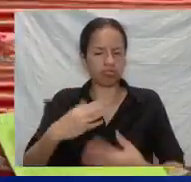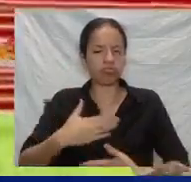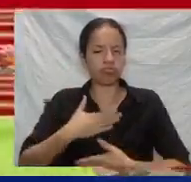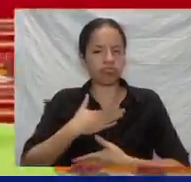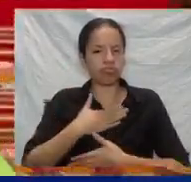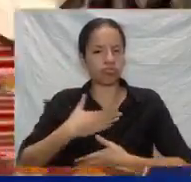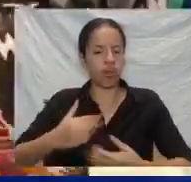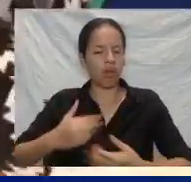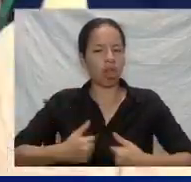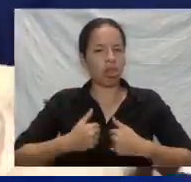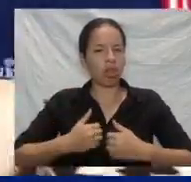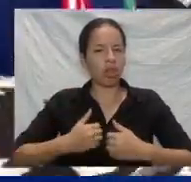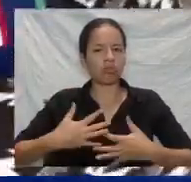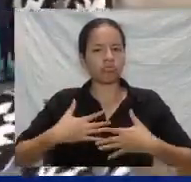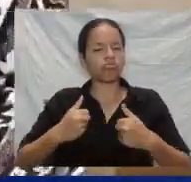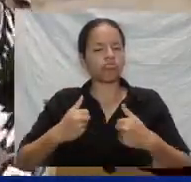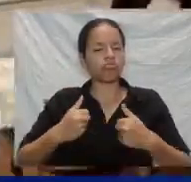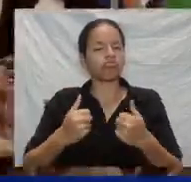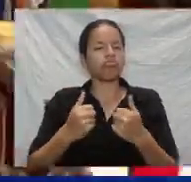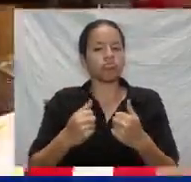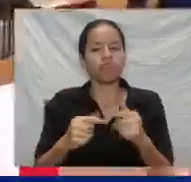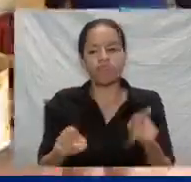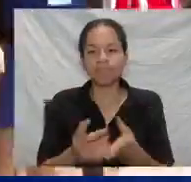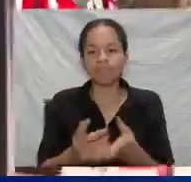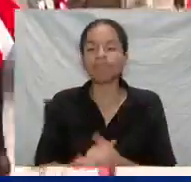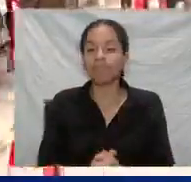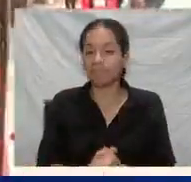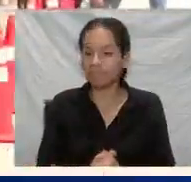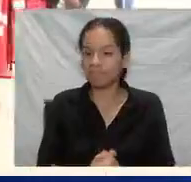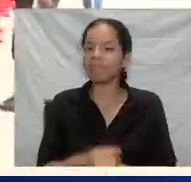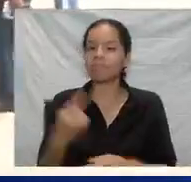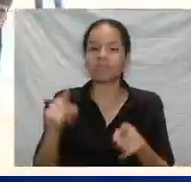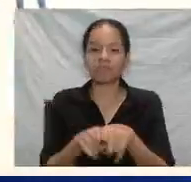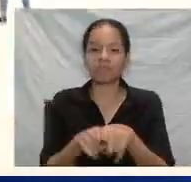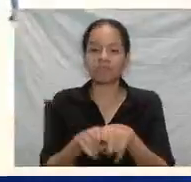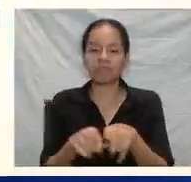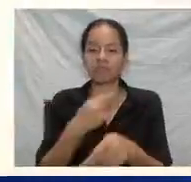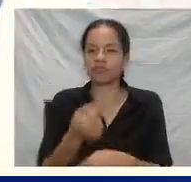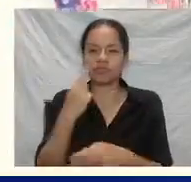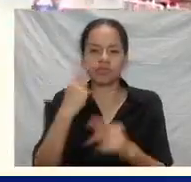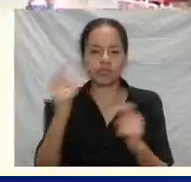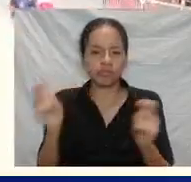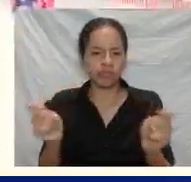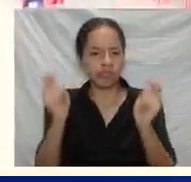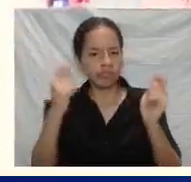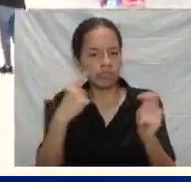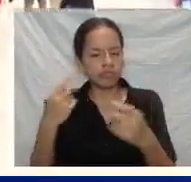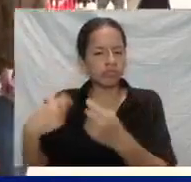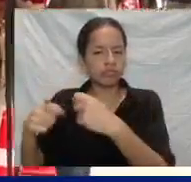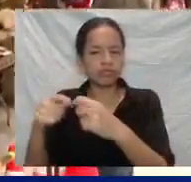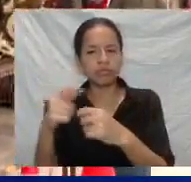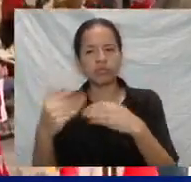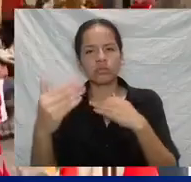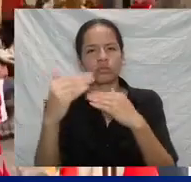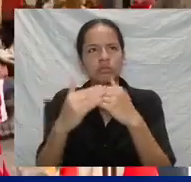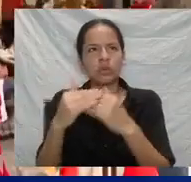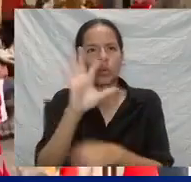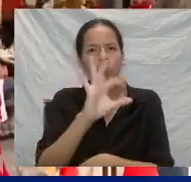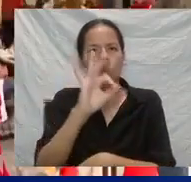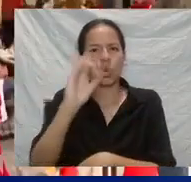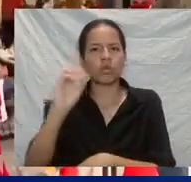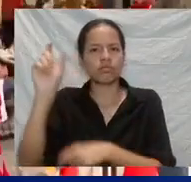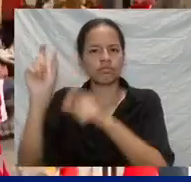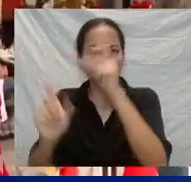señito bueno y efectivamente como les comentábamos se están realizando aquí son cerca de 90 vendedores comerciantes los que están